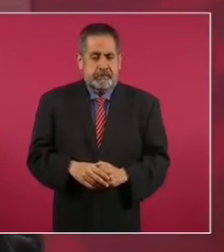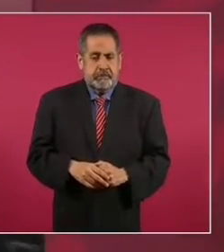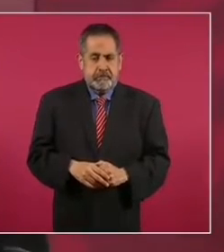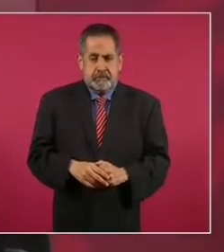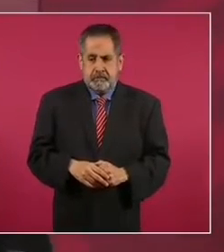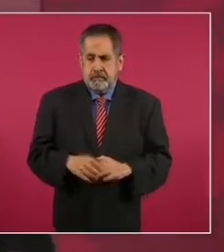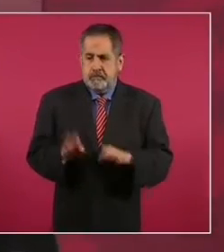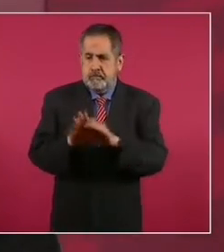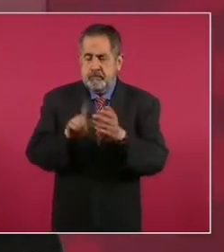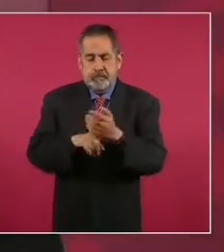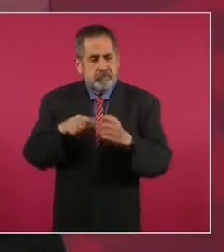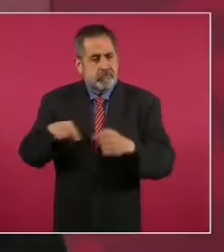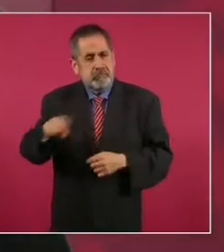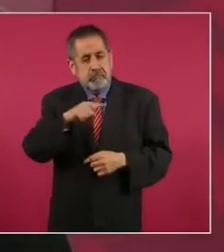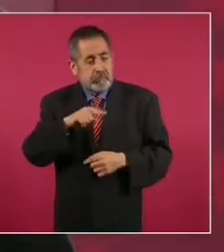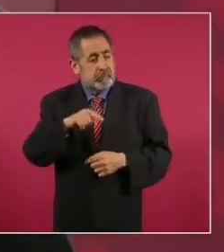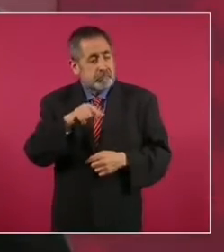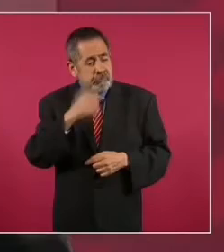quieren